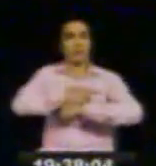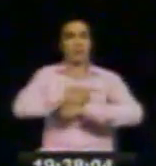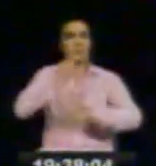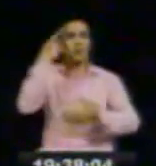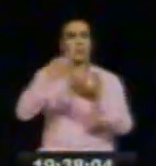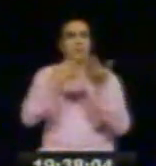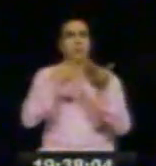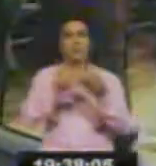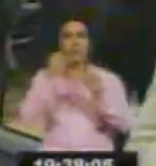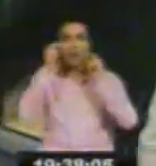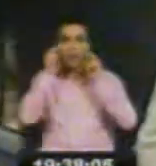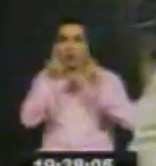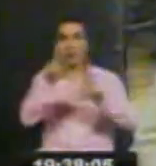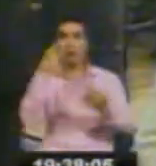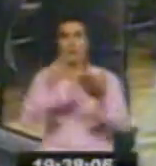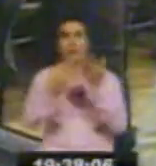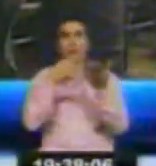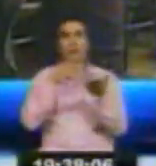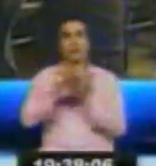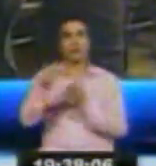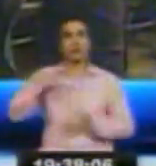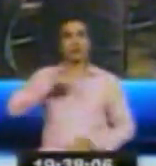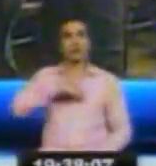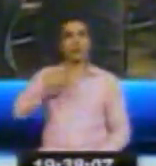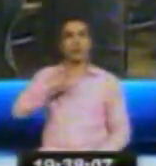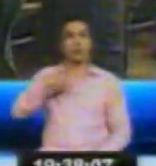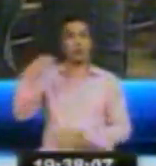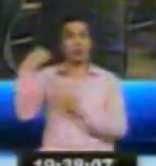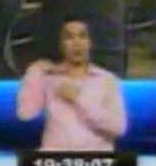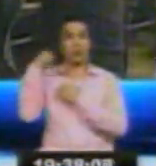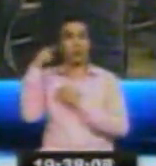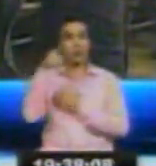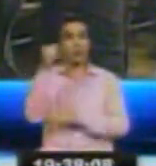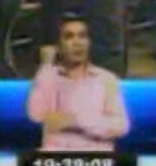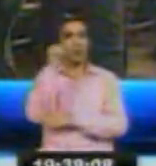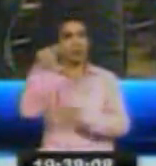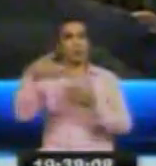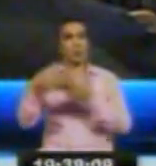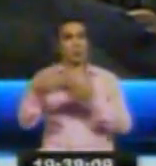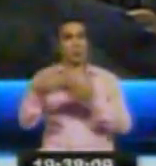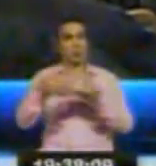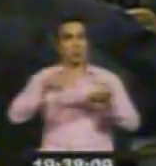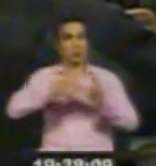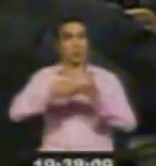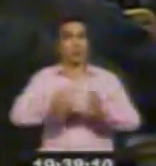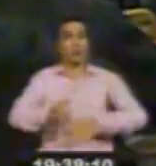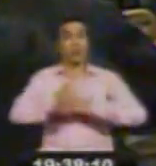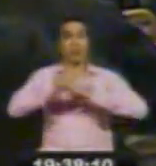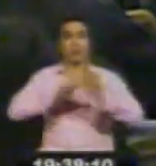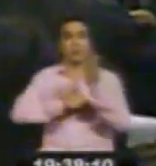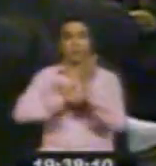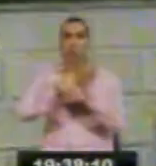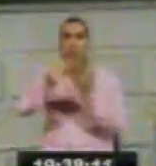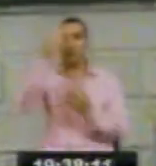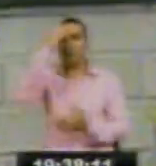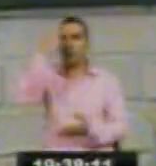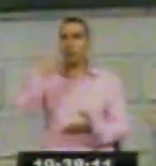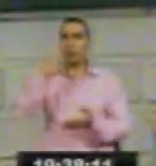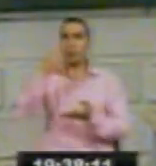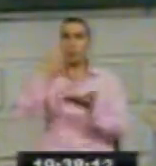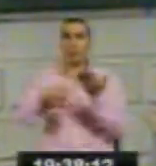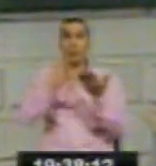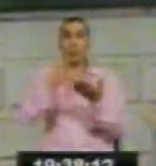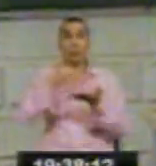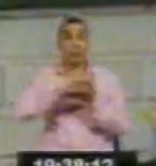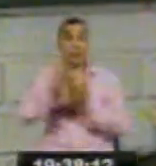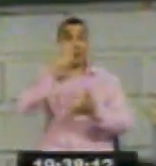de reconocer qué sociedad tenemos y garantizar derechos a todos. Autoridades del Ministerio de Educación aclararon que aún no